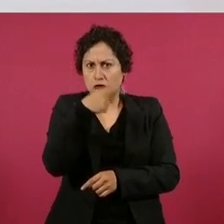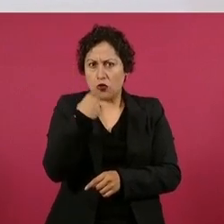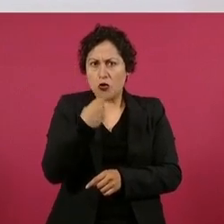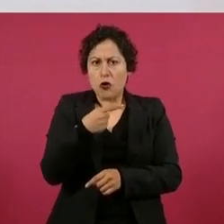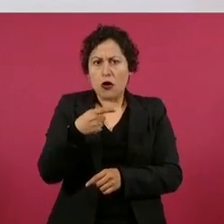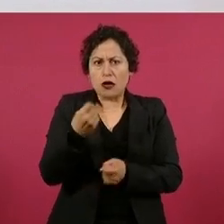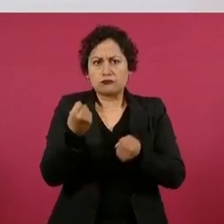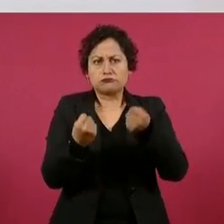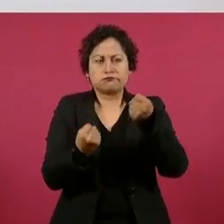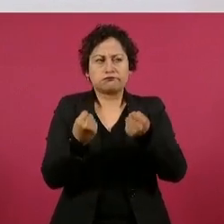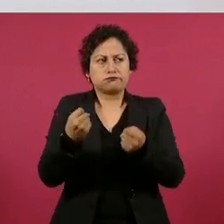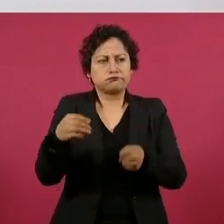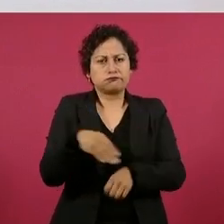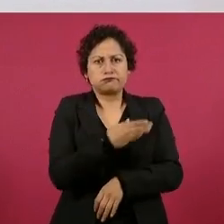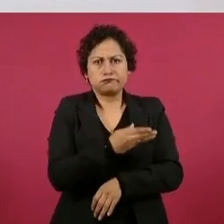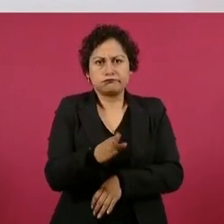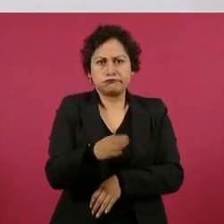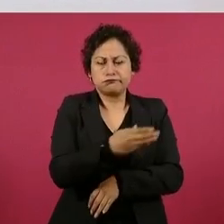Desde luego vamos